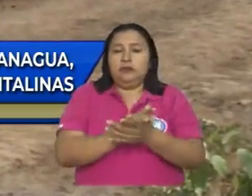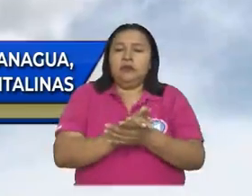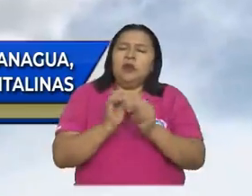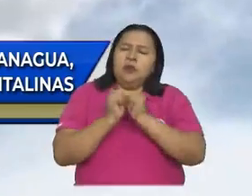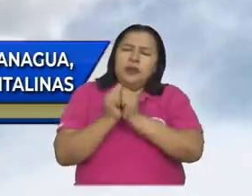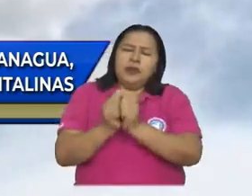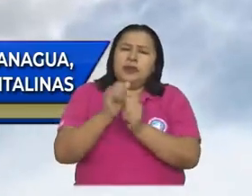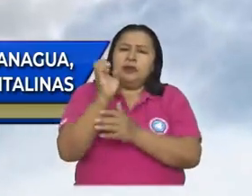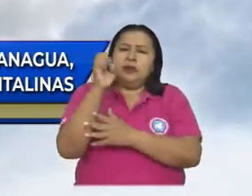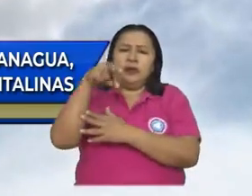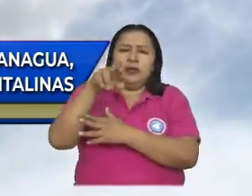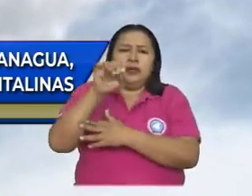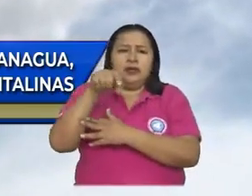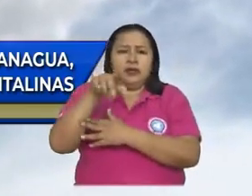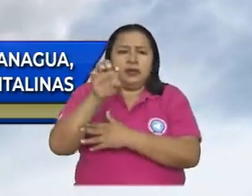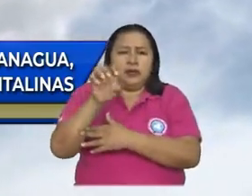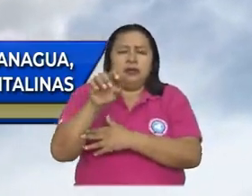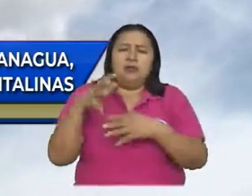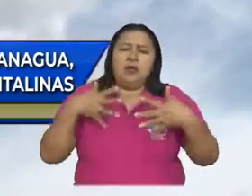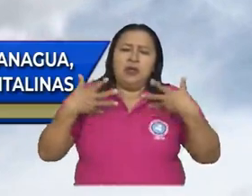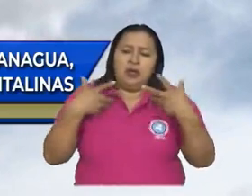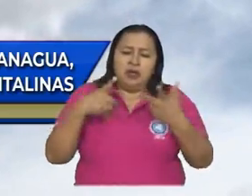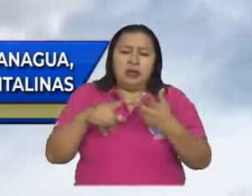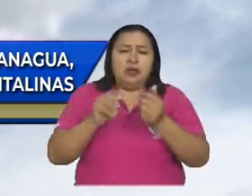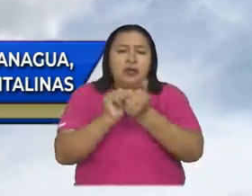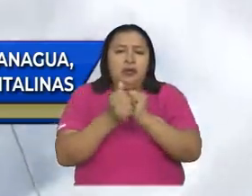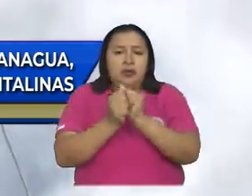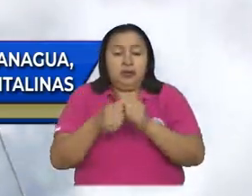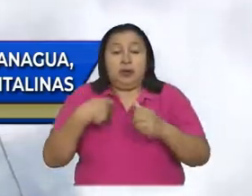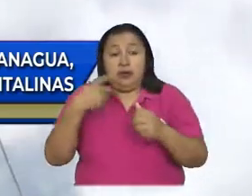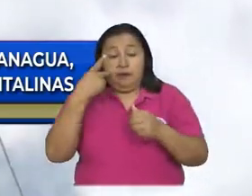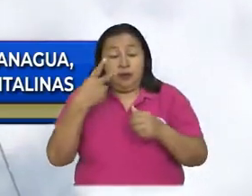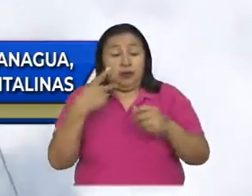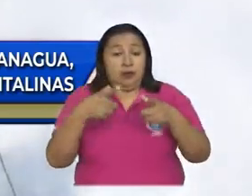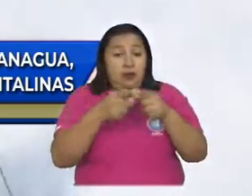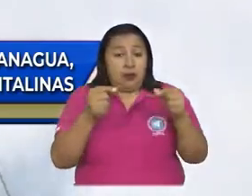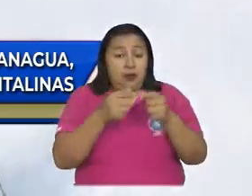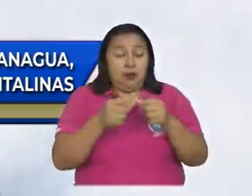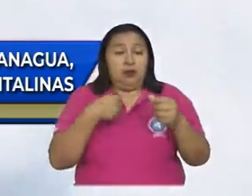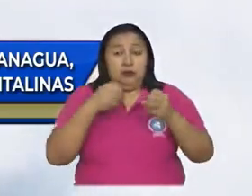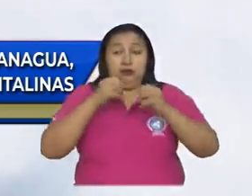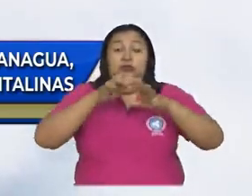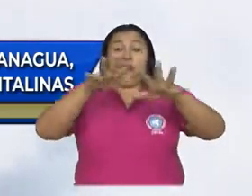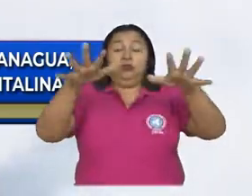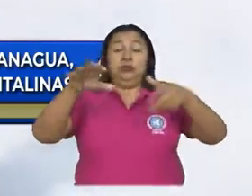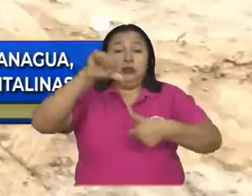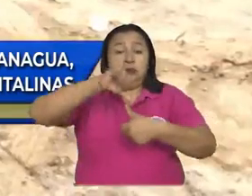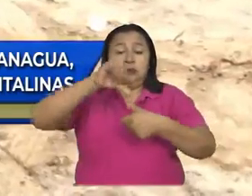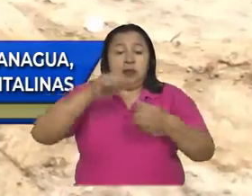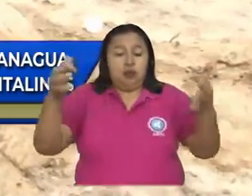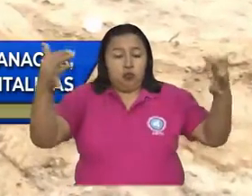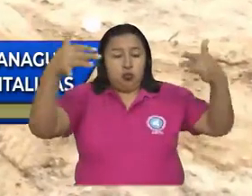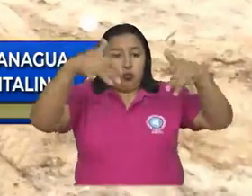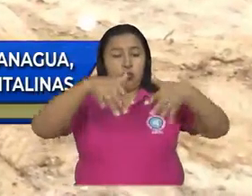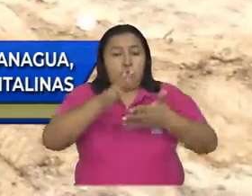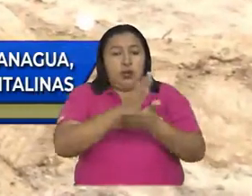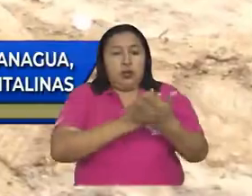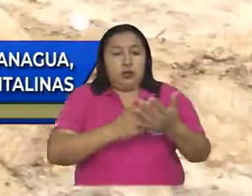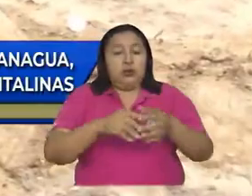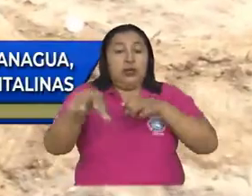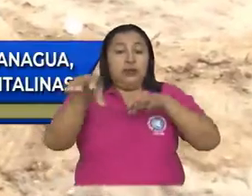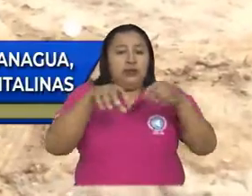como la recreación, el deporte, hemos visto a Managua proyectada en la región centroamericana como un epicentro para algunos eventos